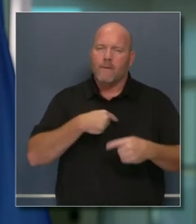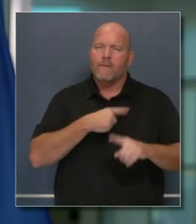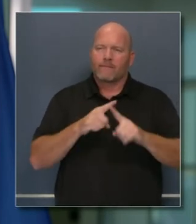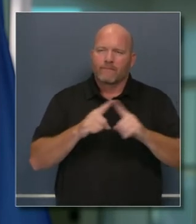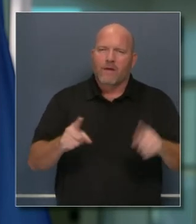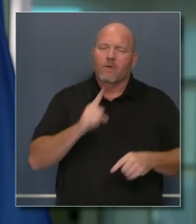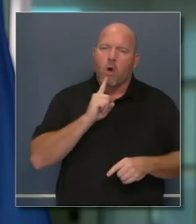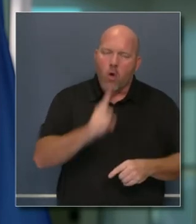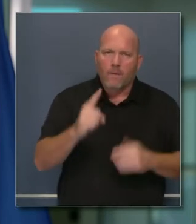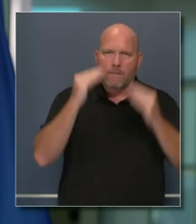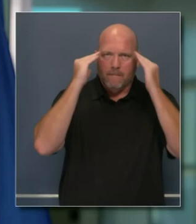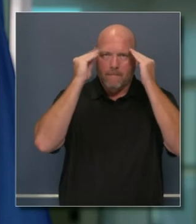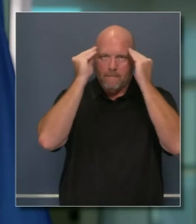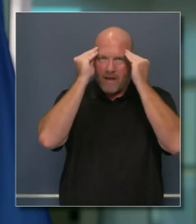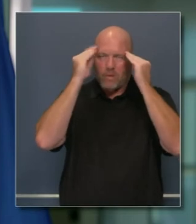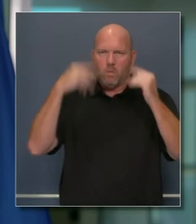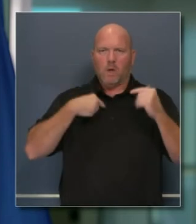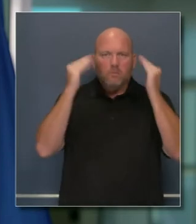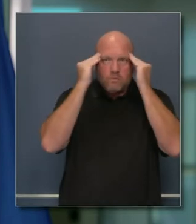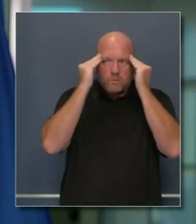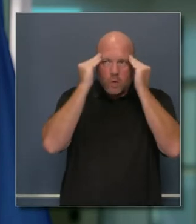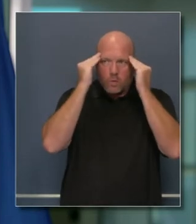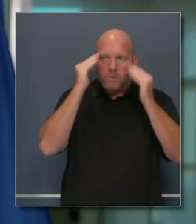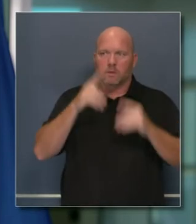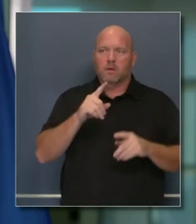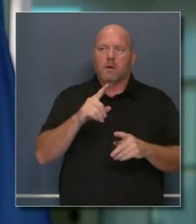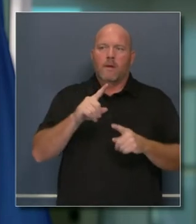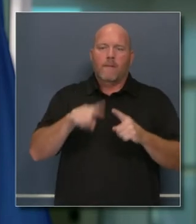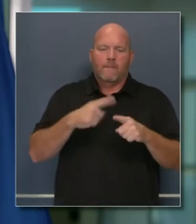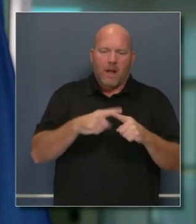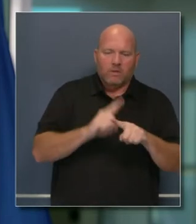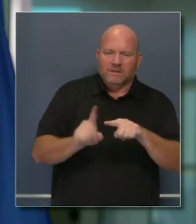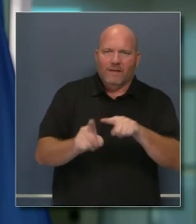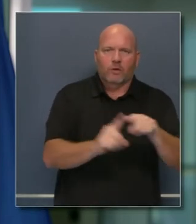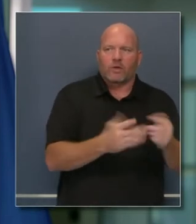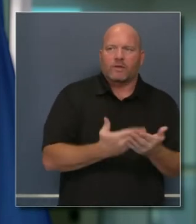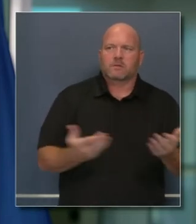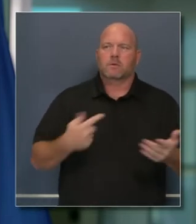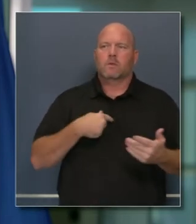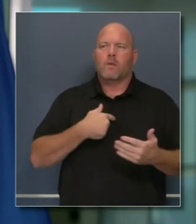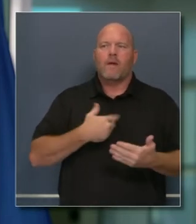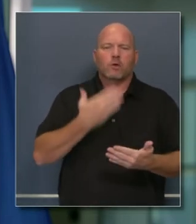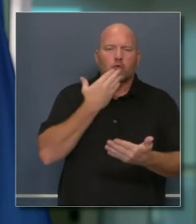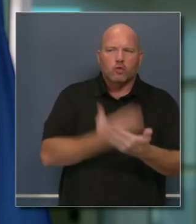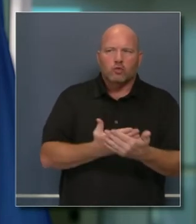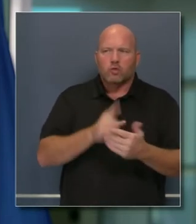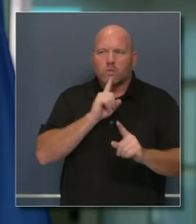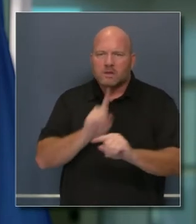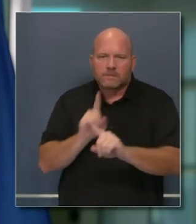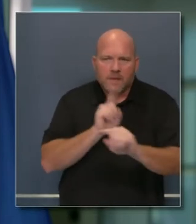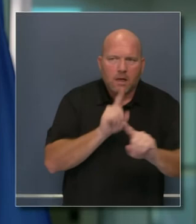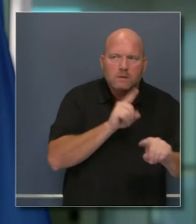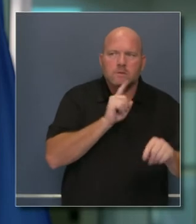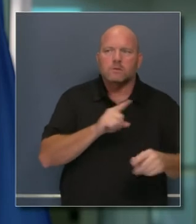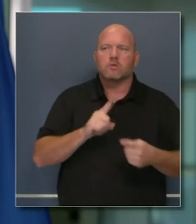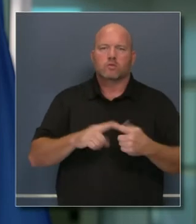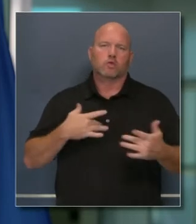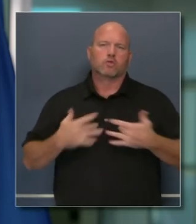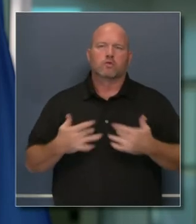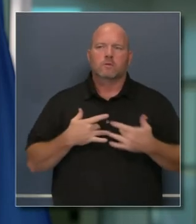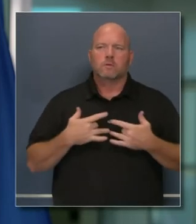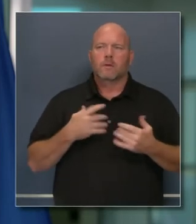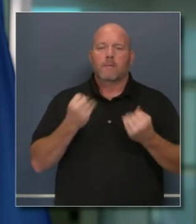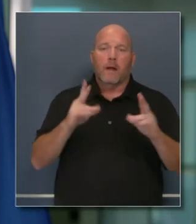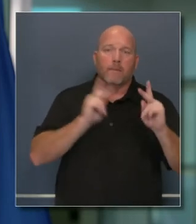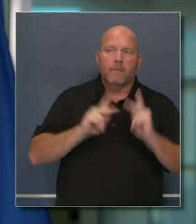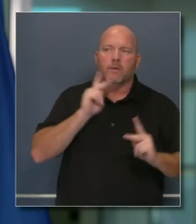respuesta, pero sí quiero que sepan que estamos muy conscientes de los matices y sí queremos responder a la vez a las preocupaciones